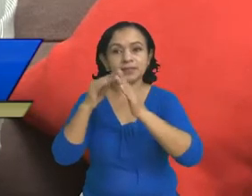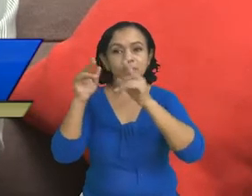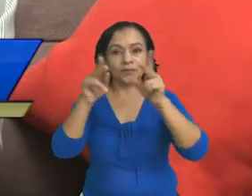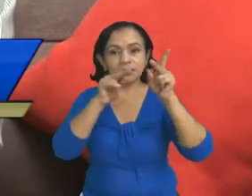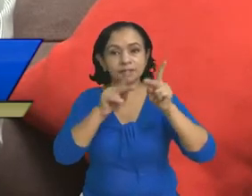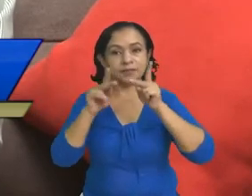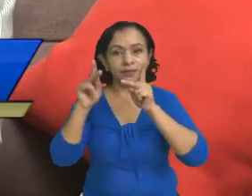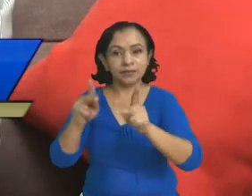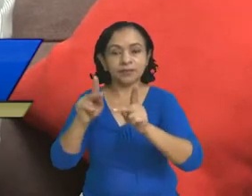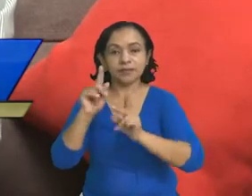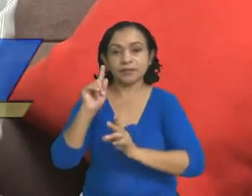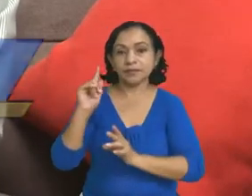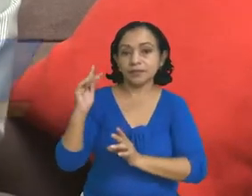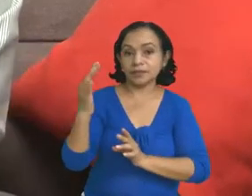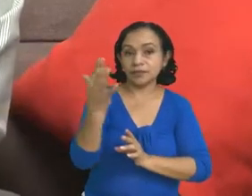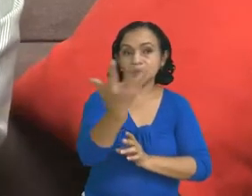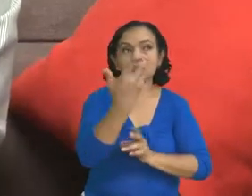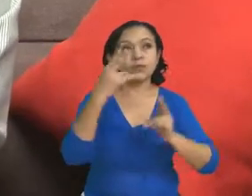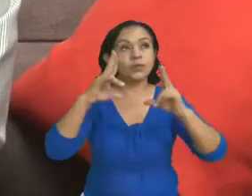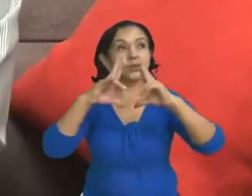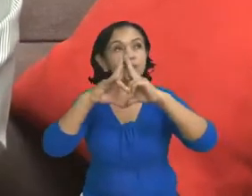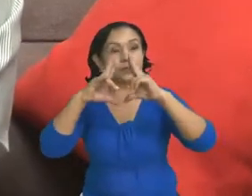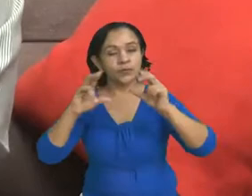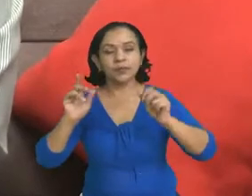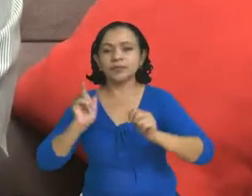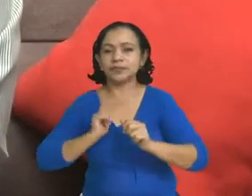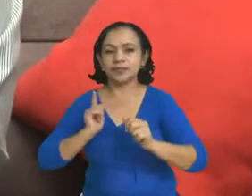en todo el territorio nacional ya cuentan con energía